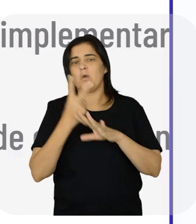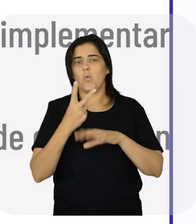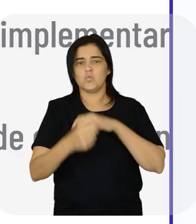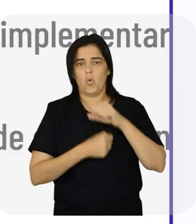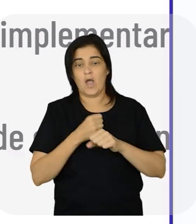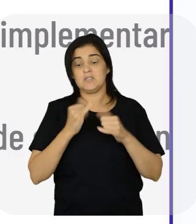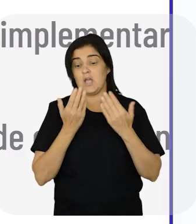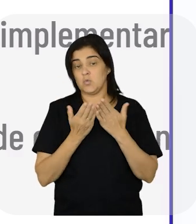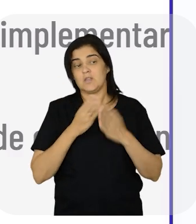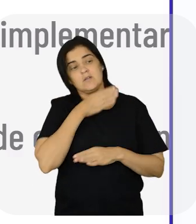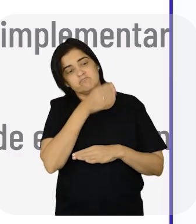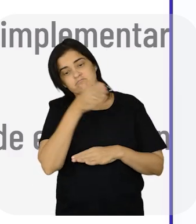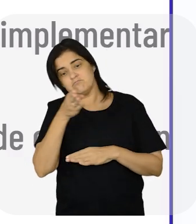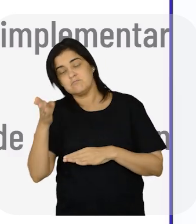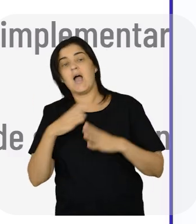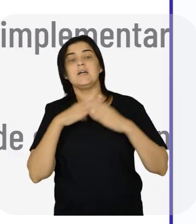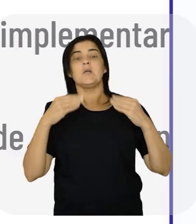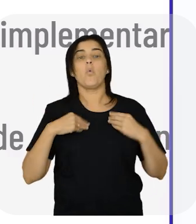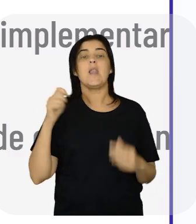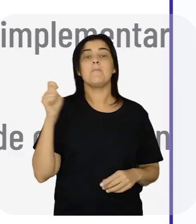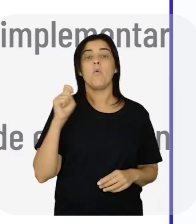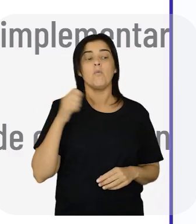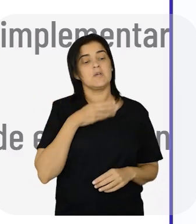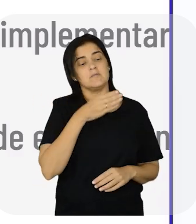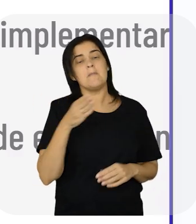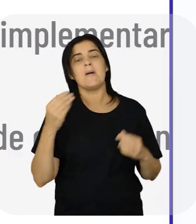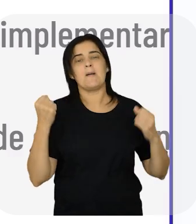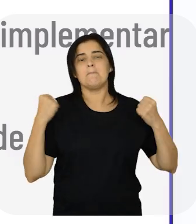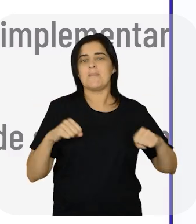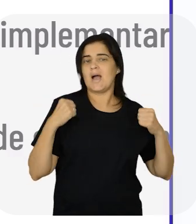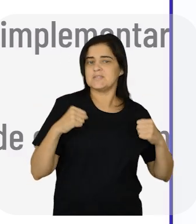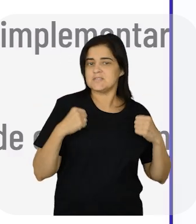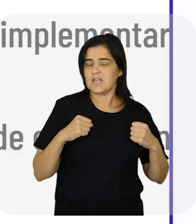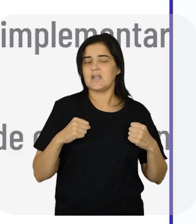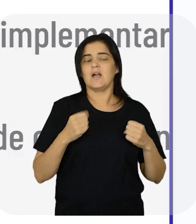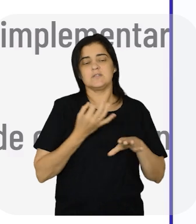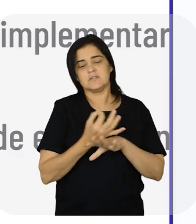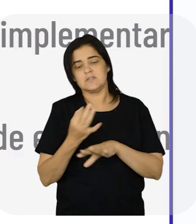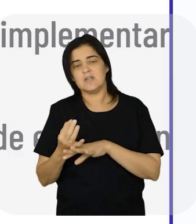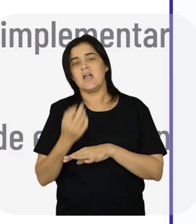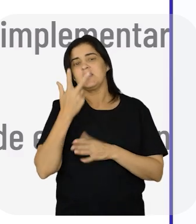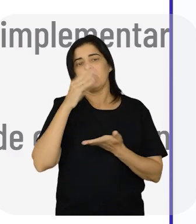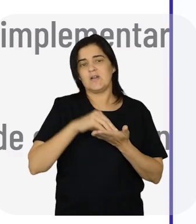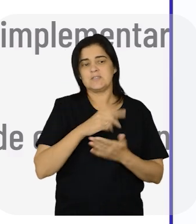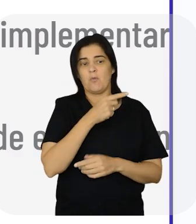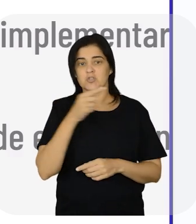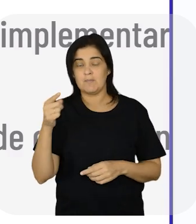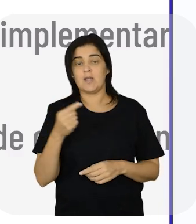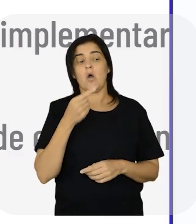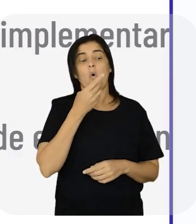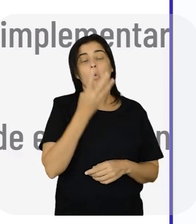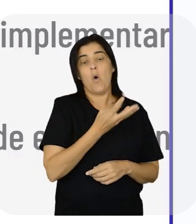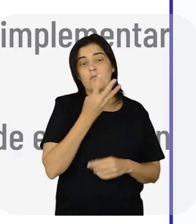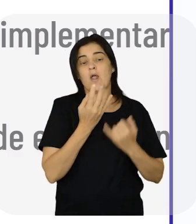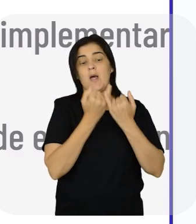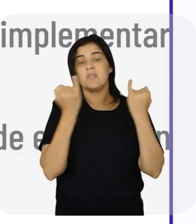estudiantes van a las escuelas públicas a hacer su práctica, destinan 3 días a la semana, 4 horas por día a